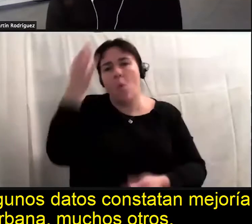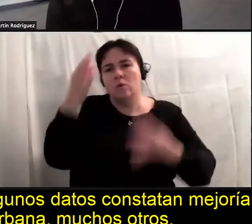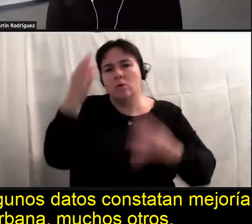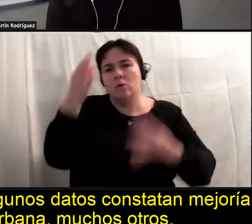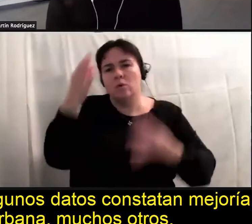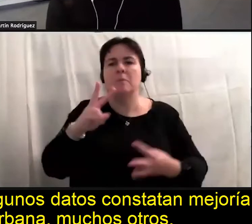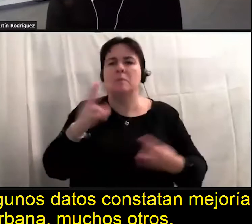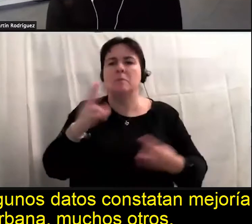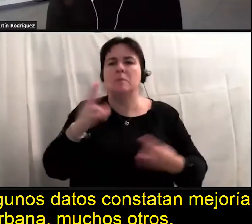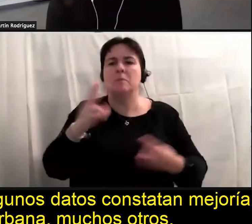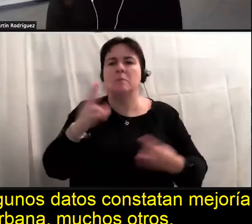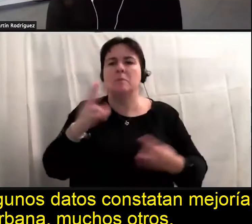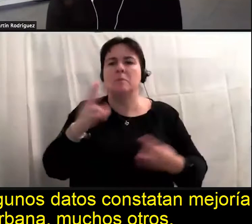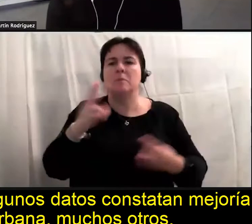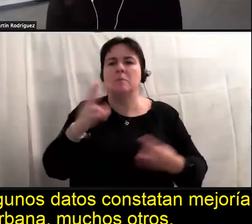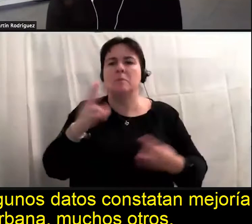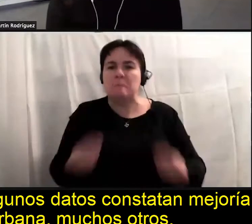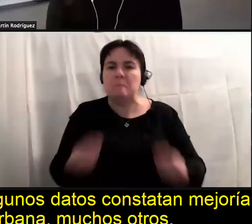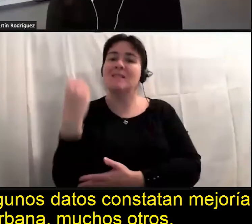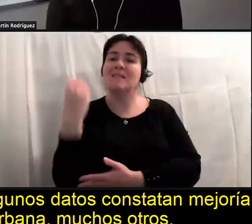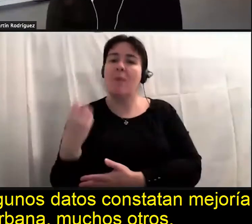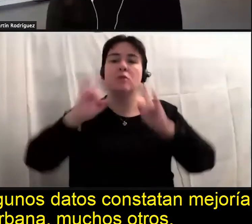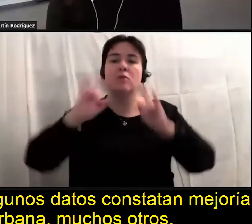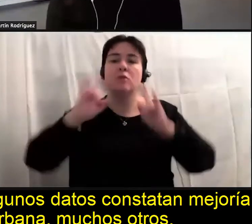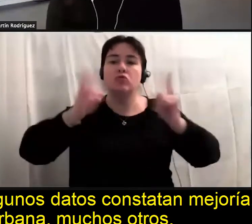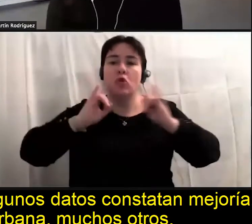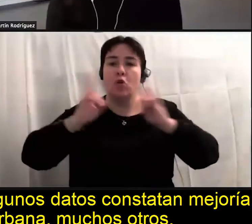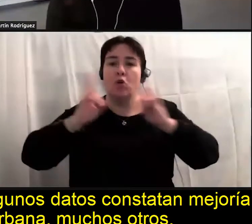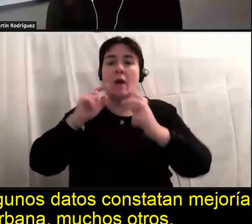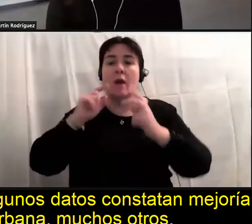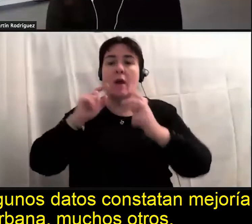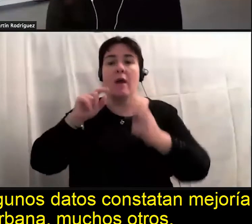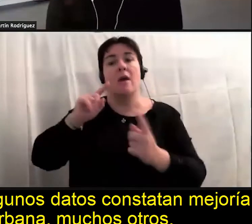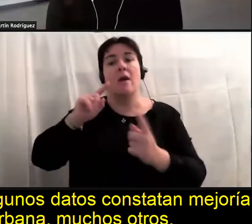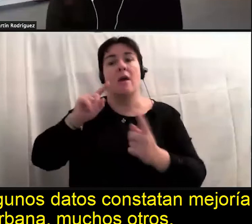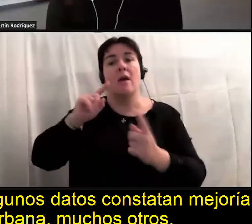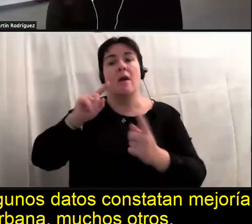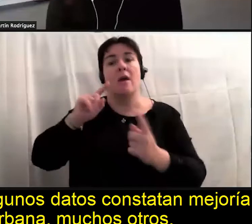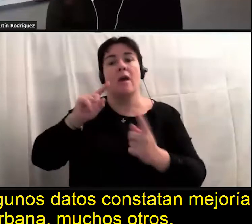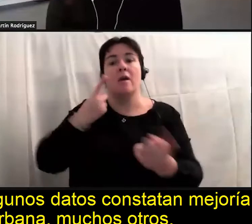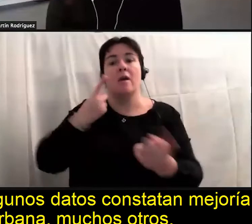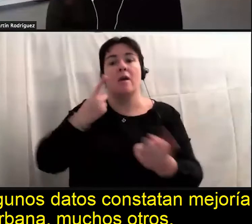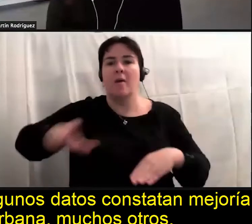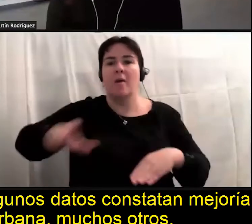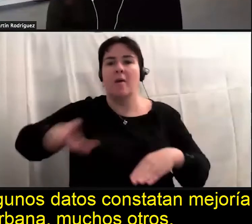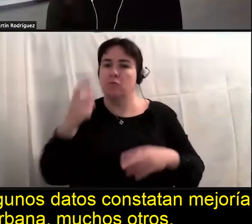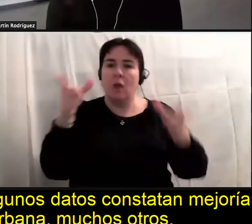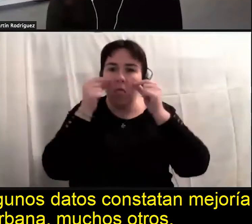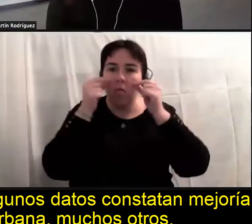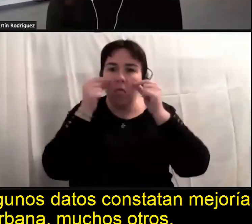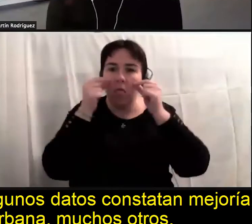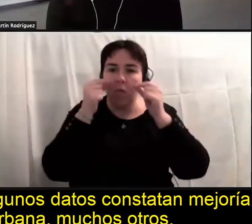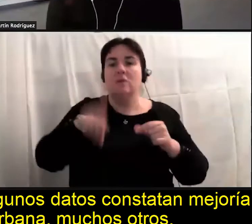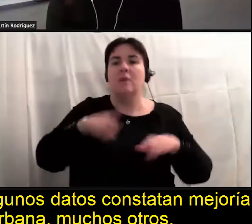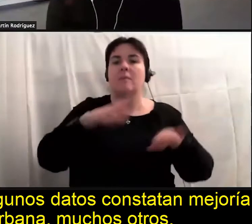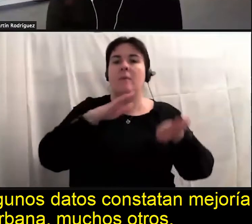semáforos sonoros en cruces que ayudan a personas con discapacidad visual, mejora en temas de mobiliario urbano, de plazas de aparcamiento reservadas,